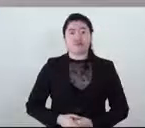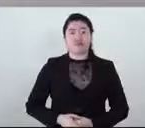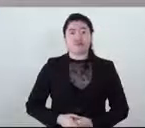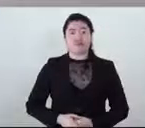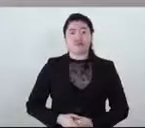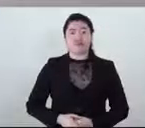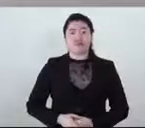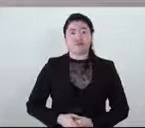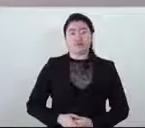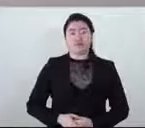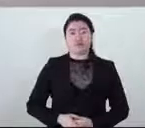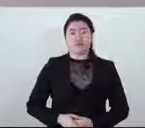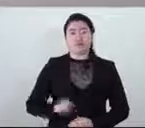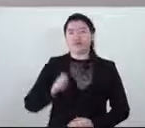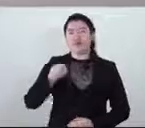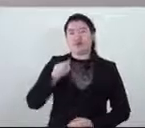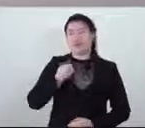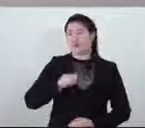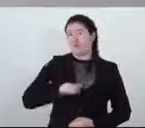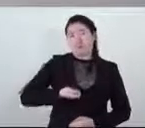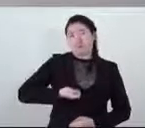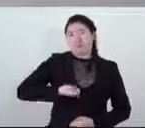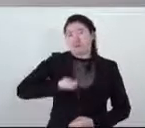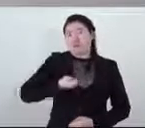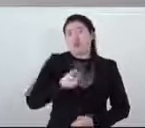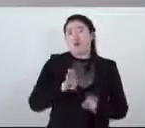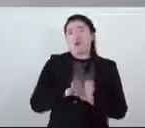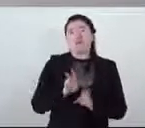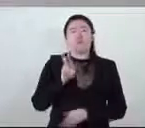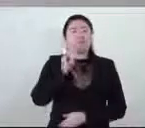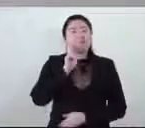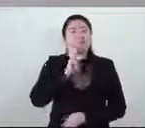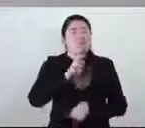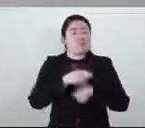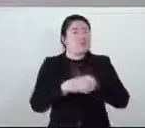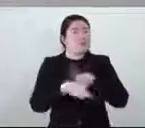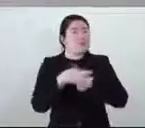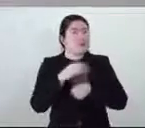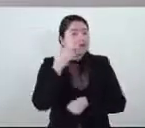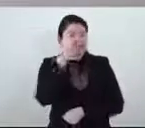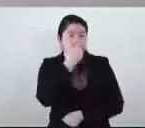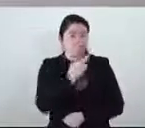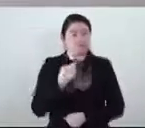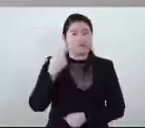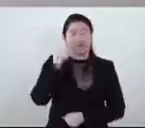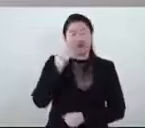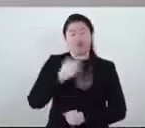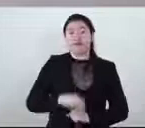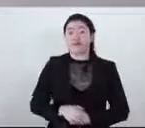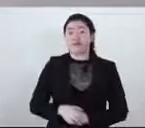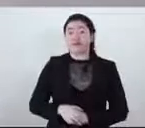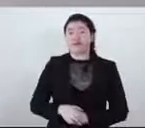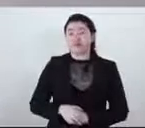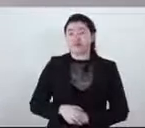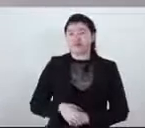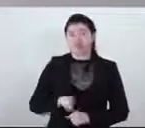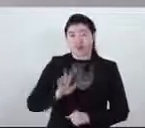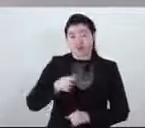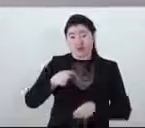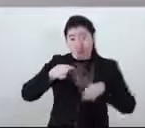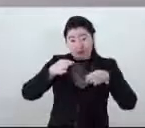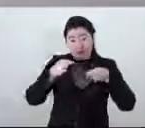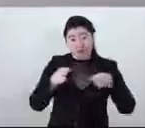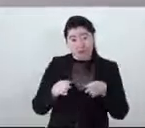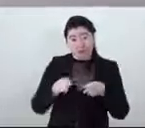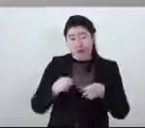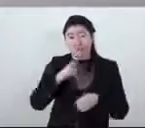Es un reporte preliminar y todavía no hay resultados